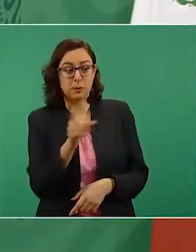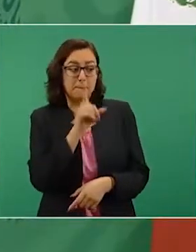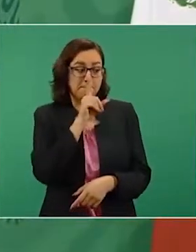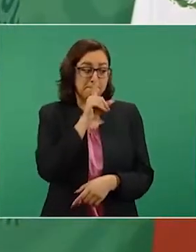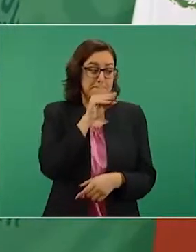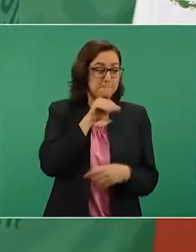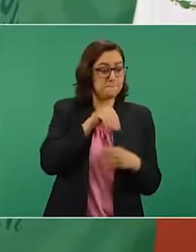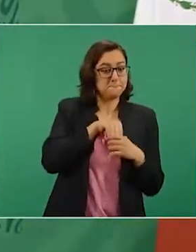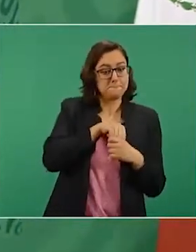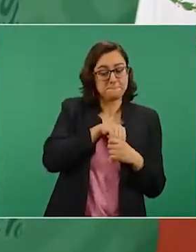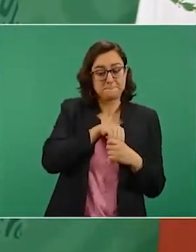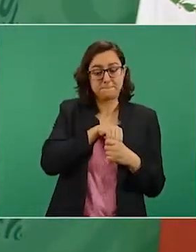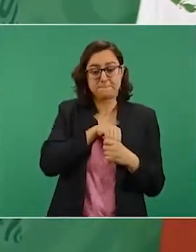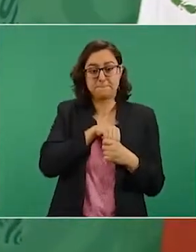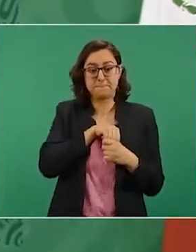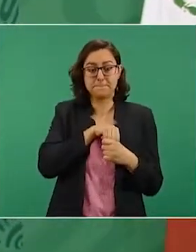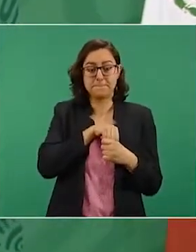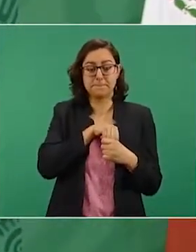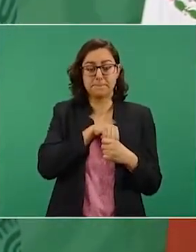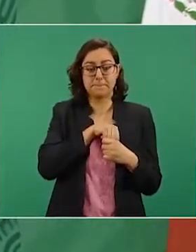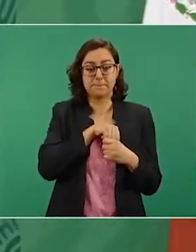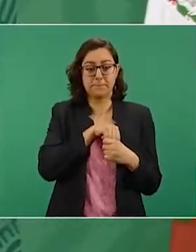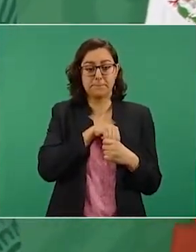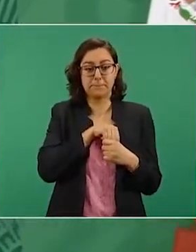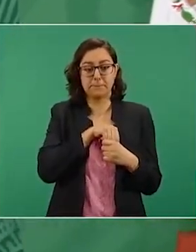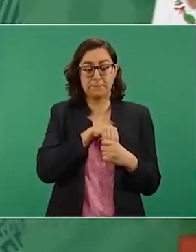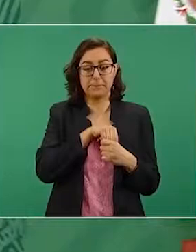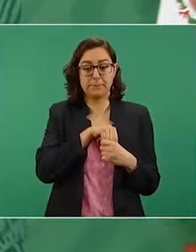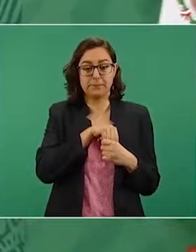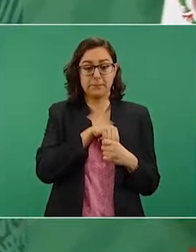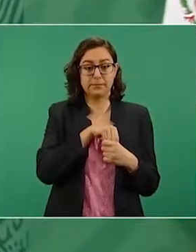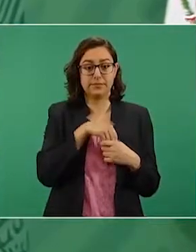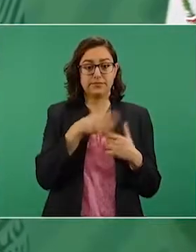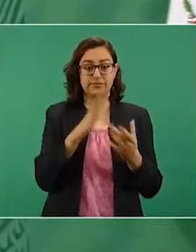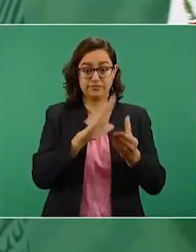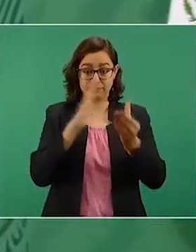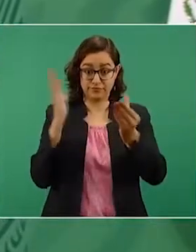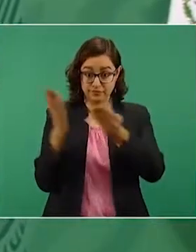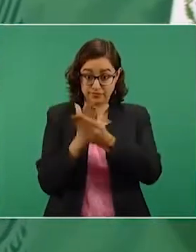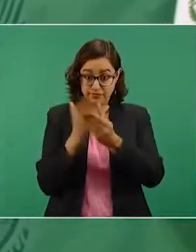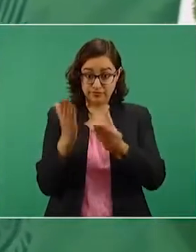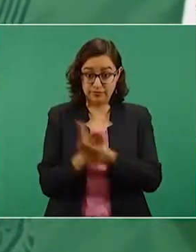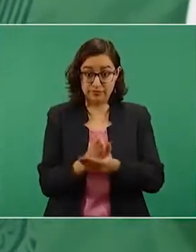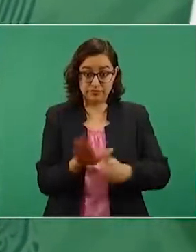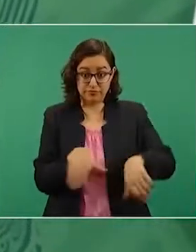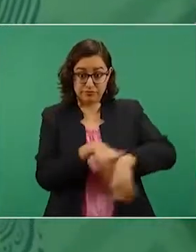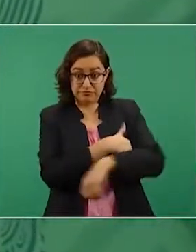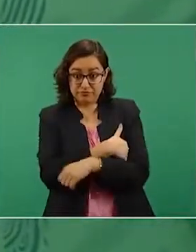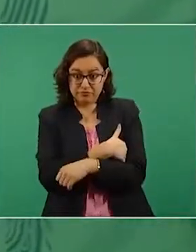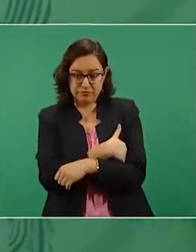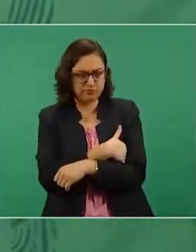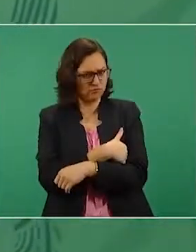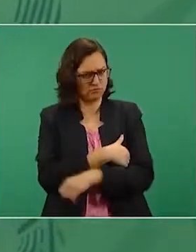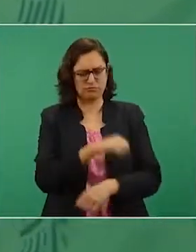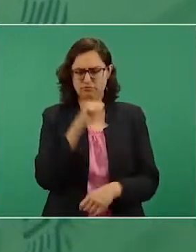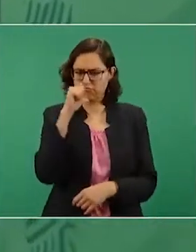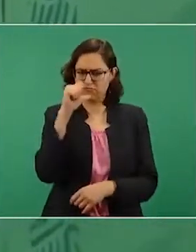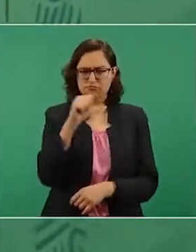se guarden los expedientes cuando se trata